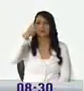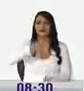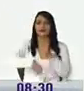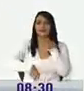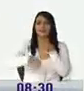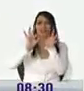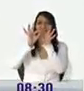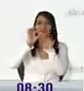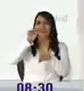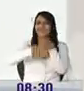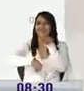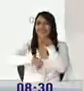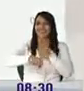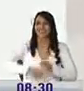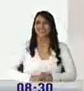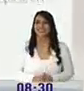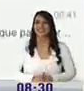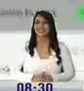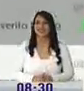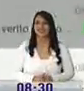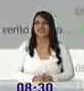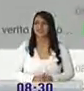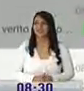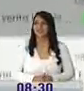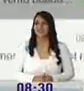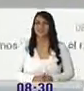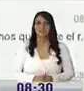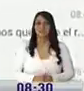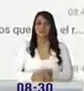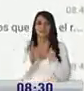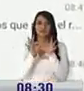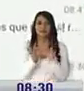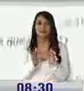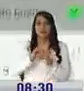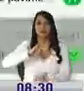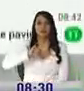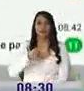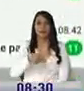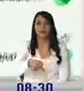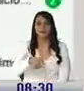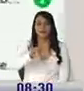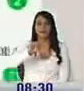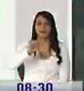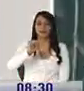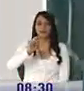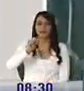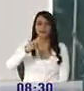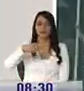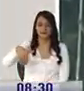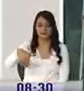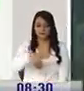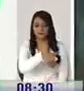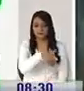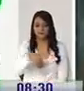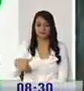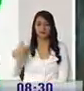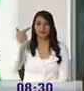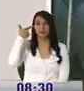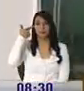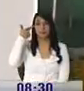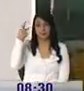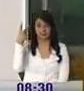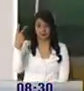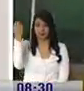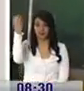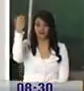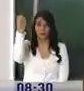no abreviado Y nadie viene a arreglarlo desde el día jueves en la linca y la prensa vean cómo está el semáforo o sea el